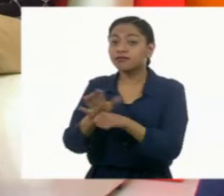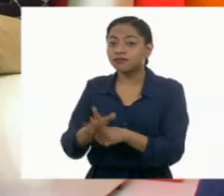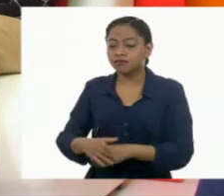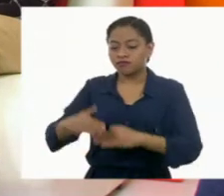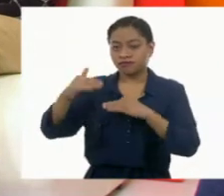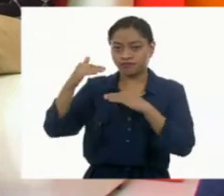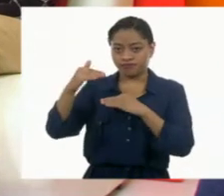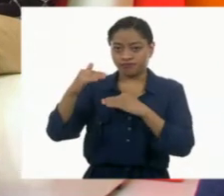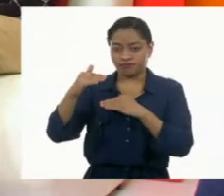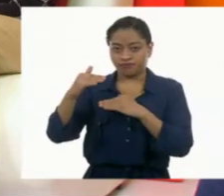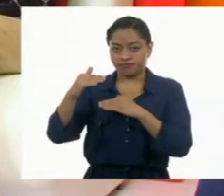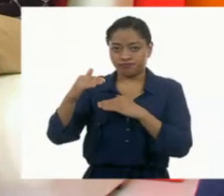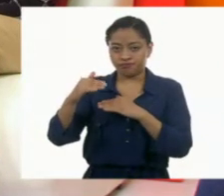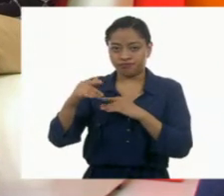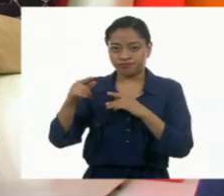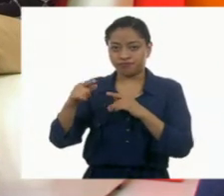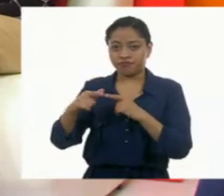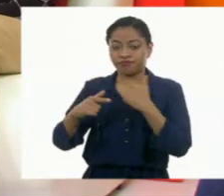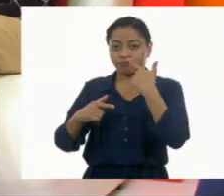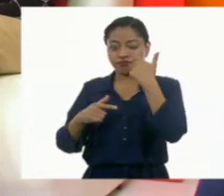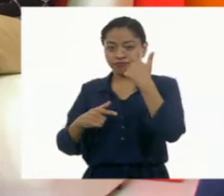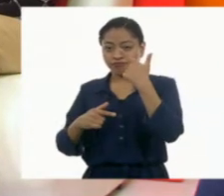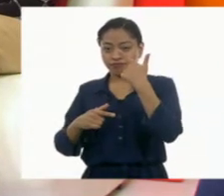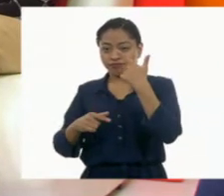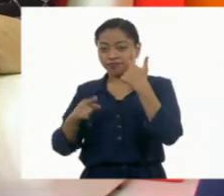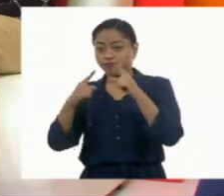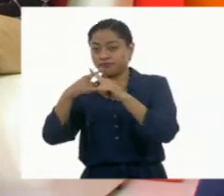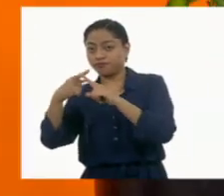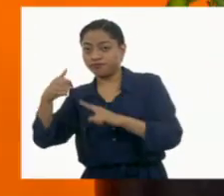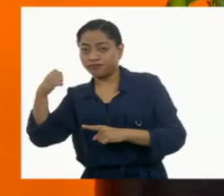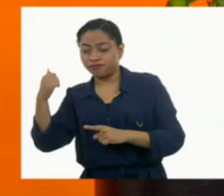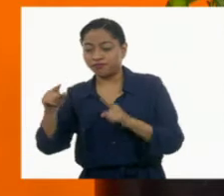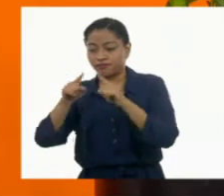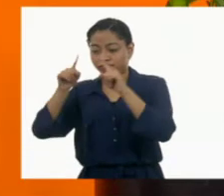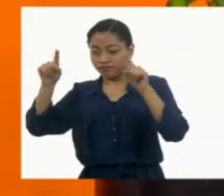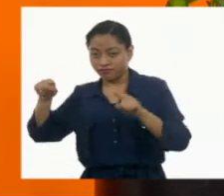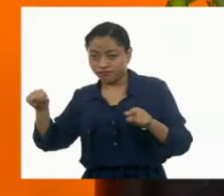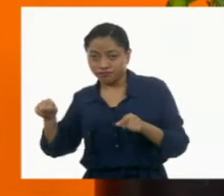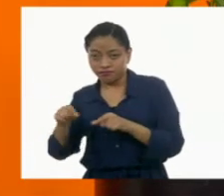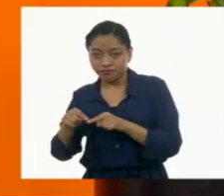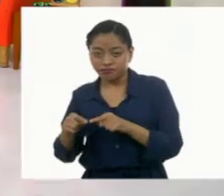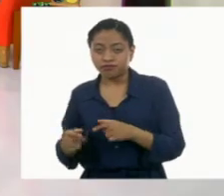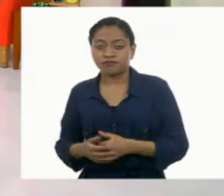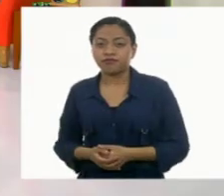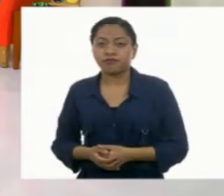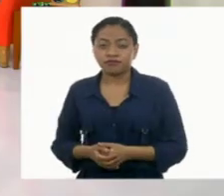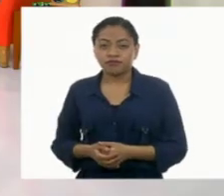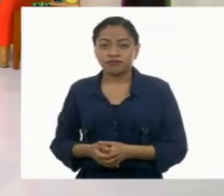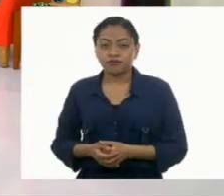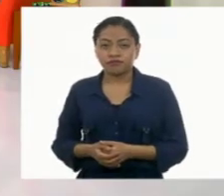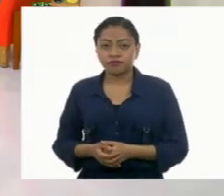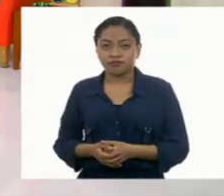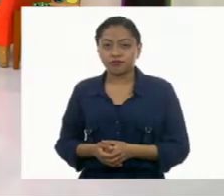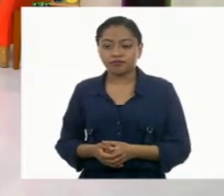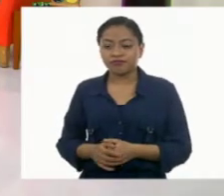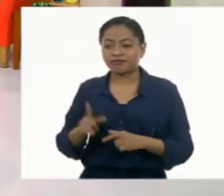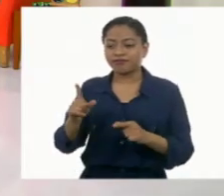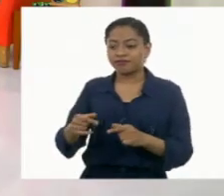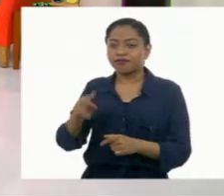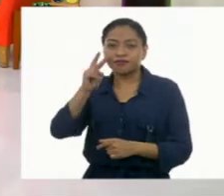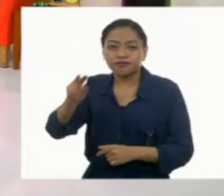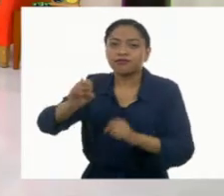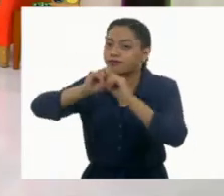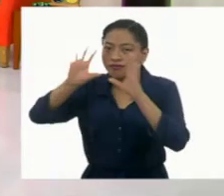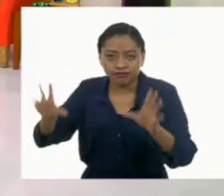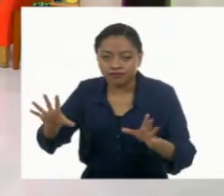el tamaño de 7 por 11 en un tamaño carta, o sea, el cuadrito, y tiene que ser en alta resolución.